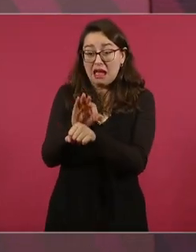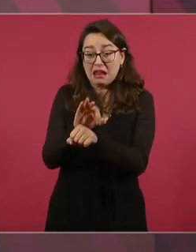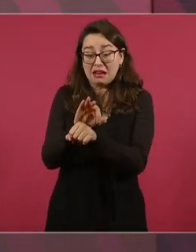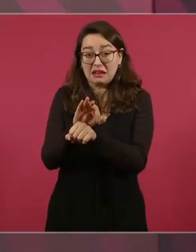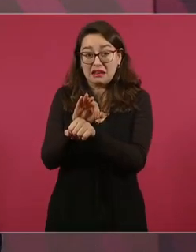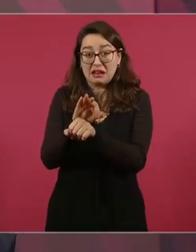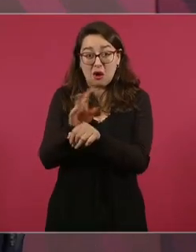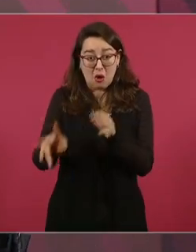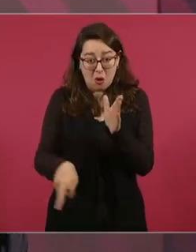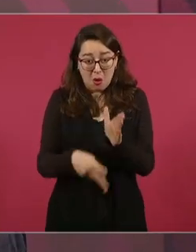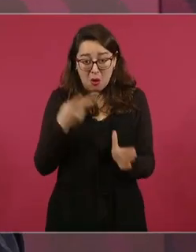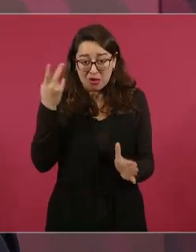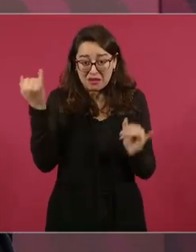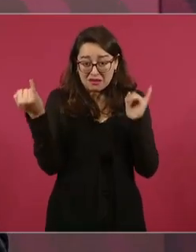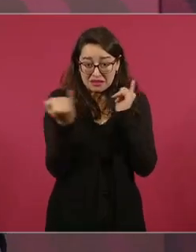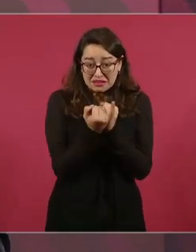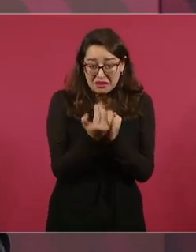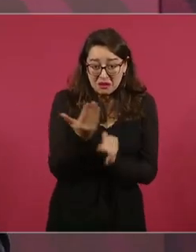quién